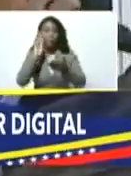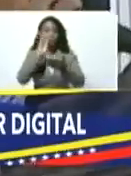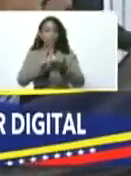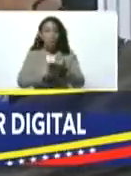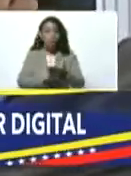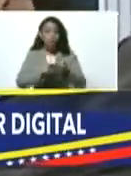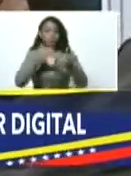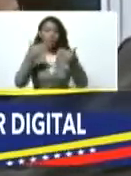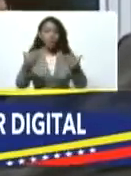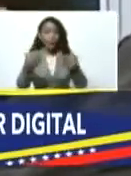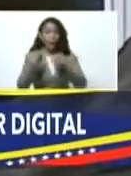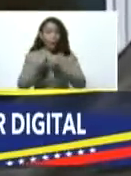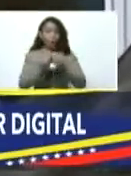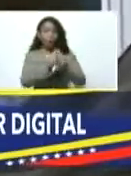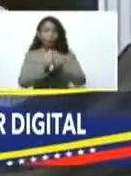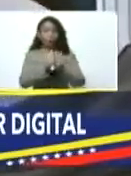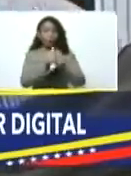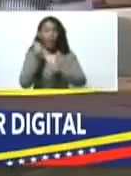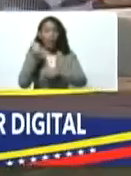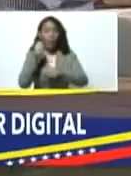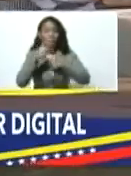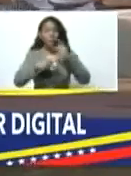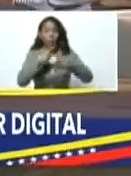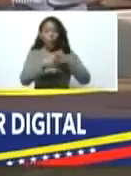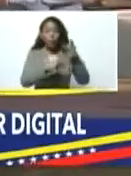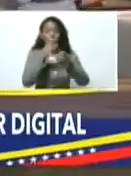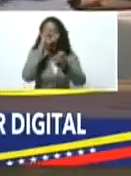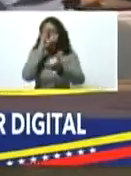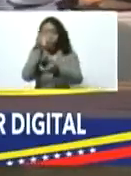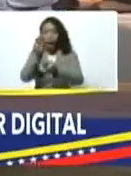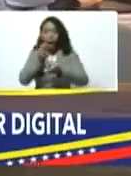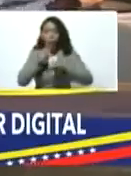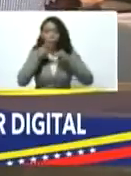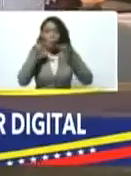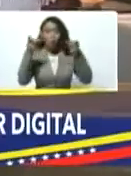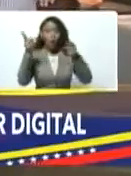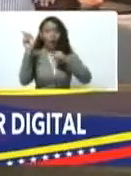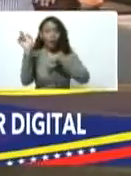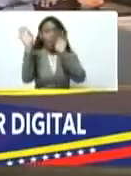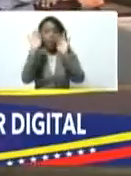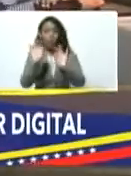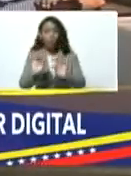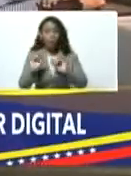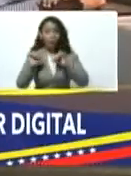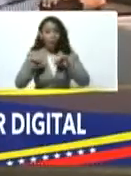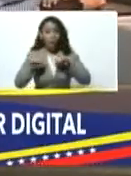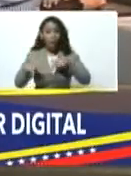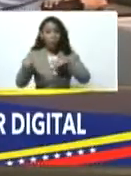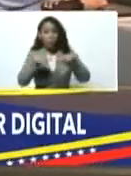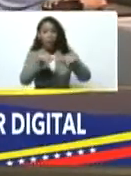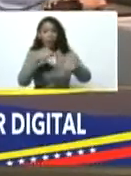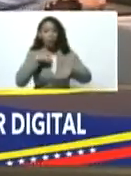y que acompaña a este proceso la banca pública. En este sentido, en este espacio,